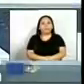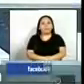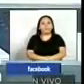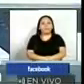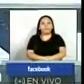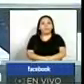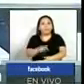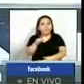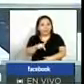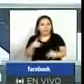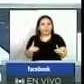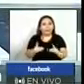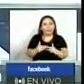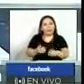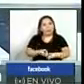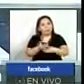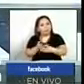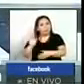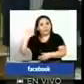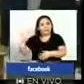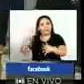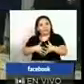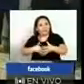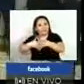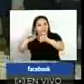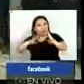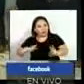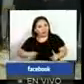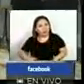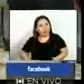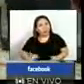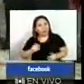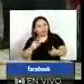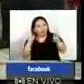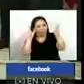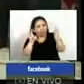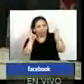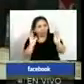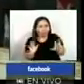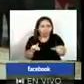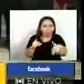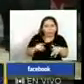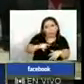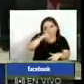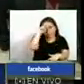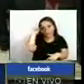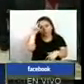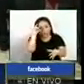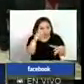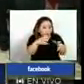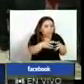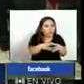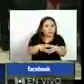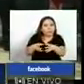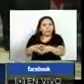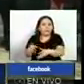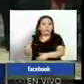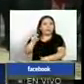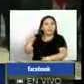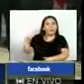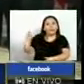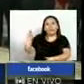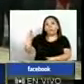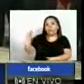Y de bien les comentamos que el gobierno de los Estados Unidos anunció casos importantes relacionados con la Fuerza de Tarea Conjunta Vulcano, una